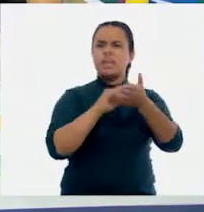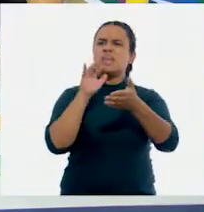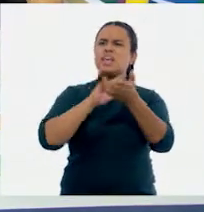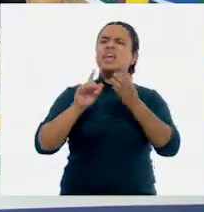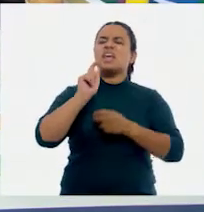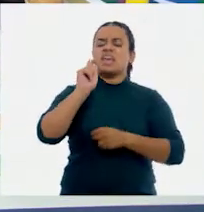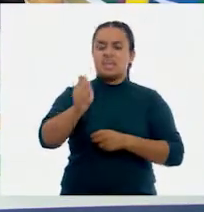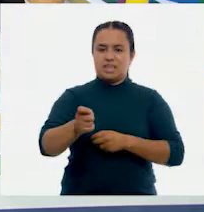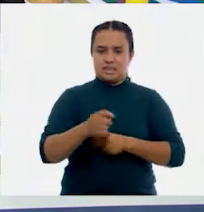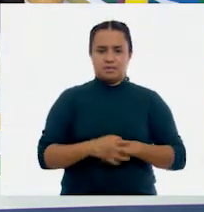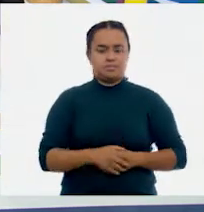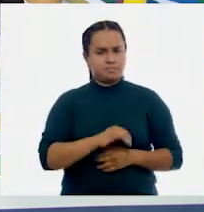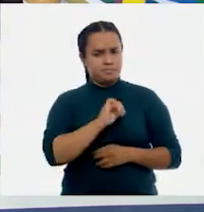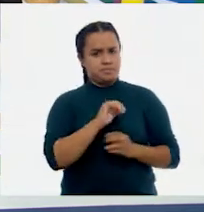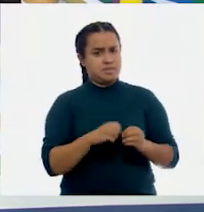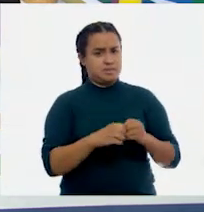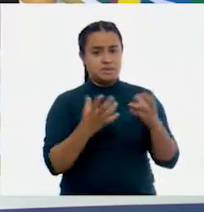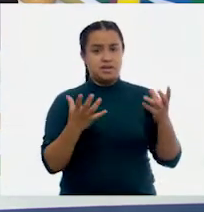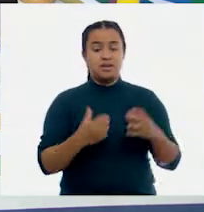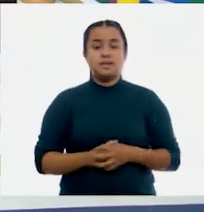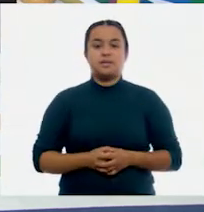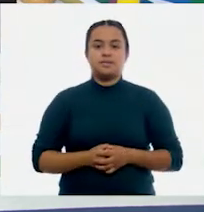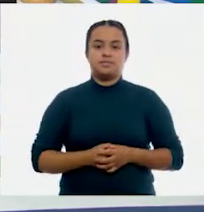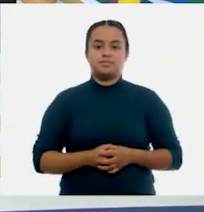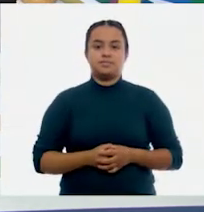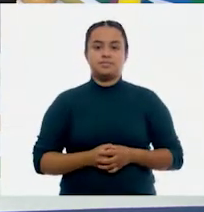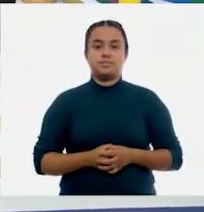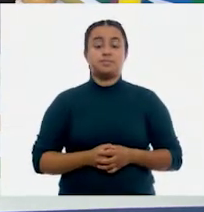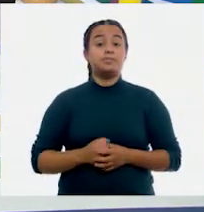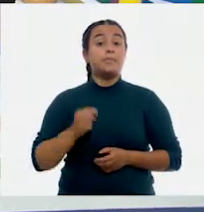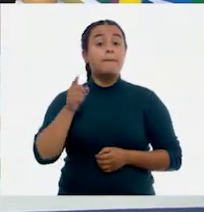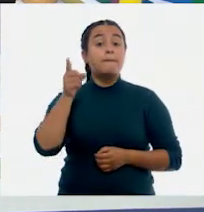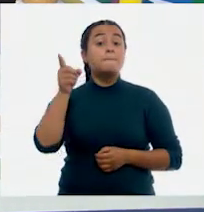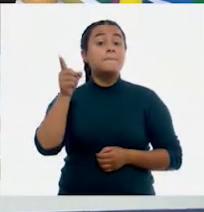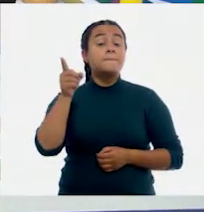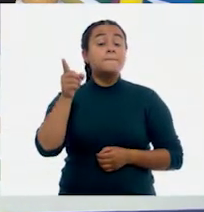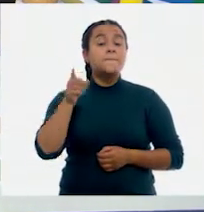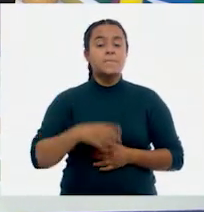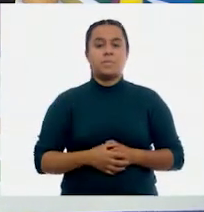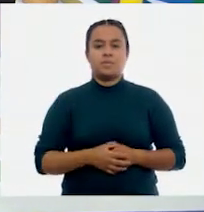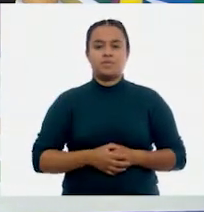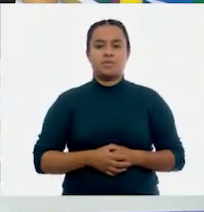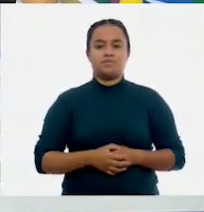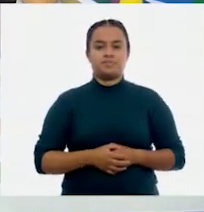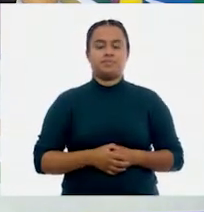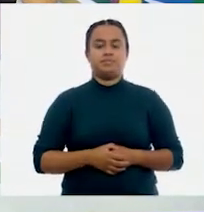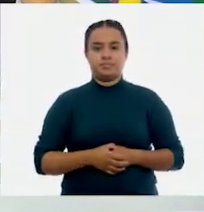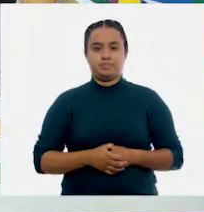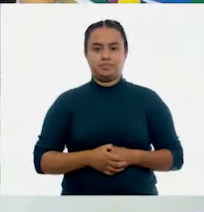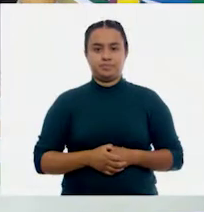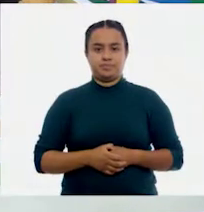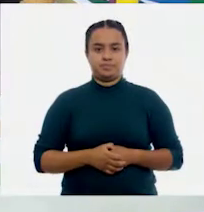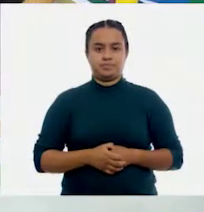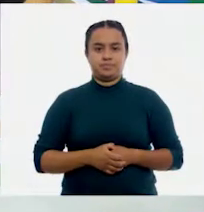por favor? Claro que sí, profesor. Muy bien. Este va a ser... Ahí.